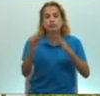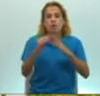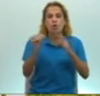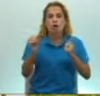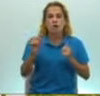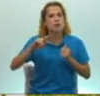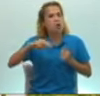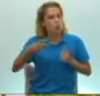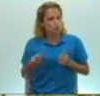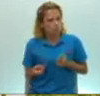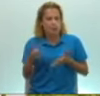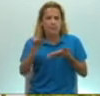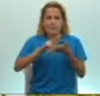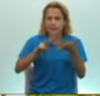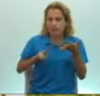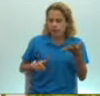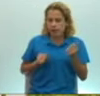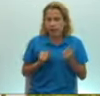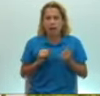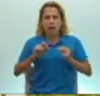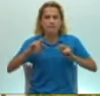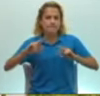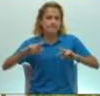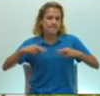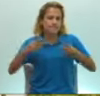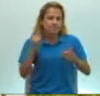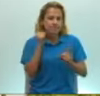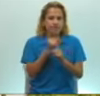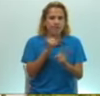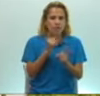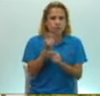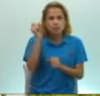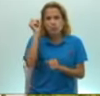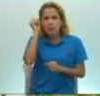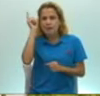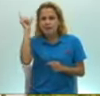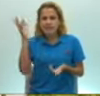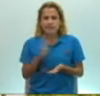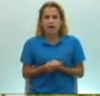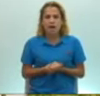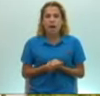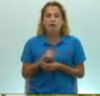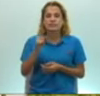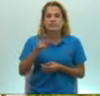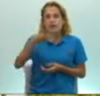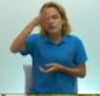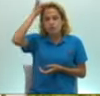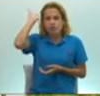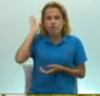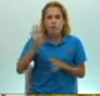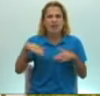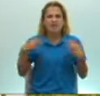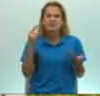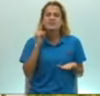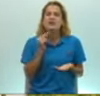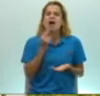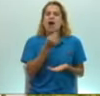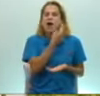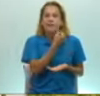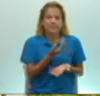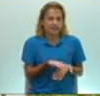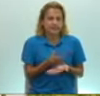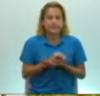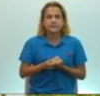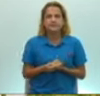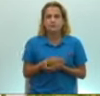puedan acercar a él. Ya sé que lo han hecho, pero siempre que lo vuelvan a leer encontrarán nuevas claves, nuevas ideas. Y ahora, como estamos hablando de Roma, ¿qué decía Martí